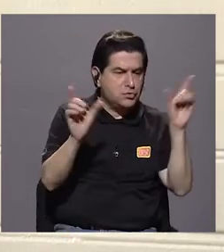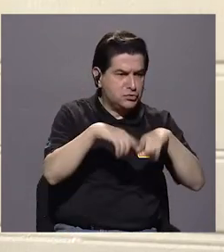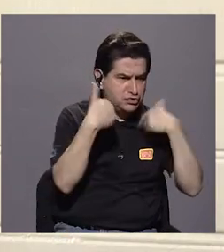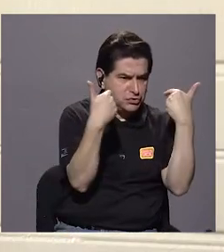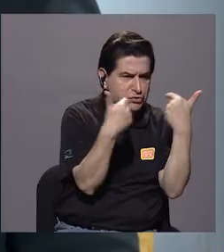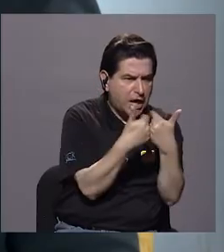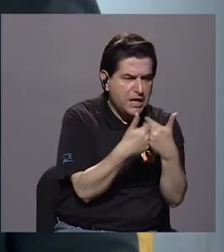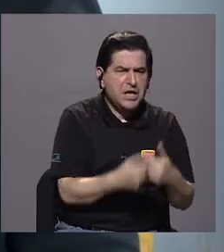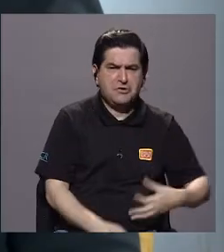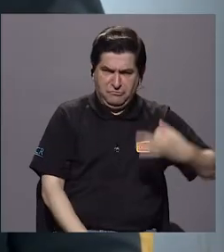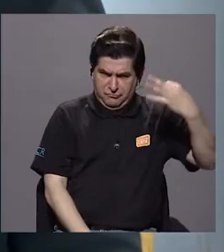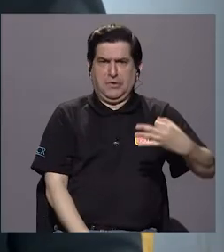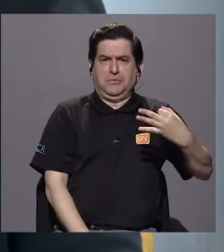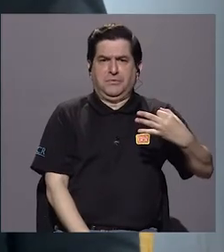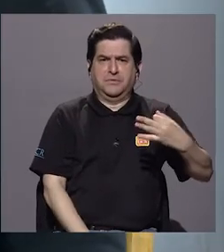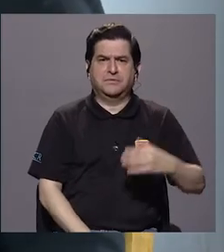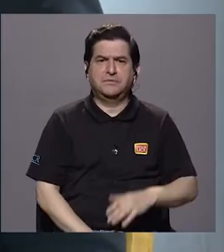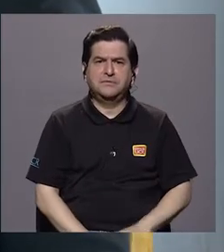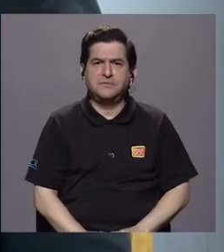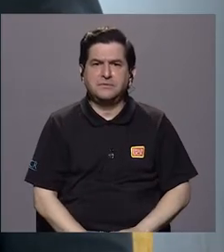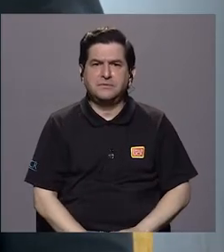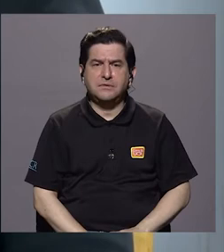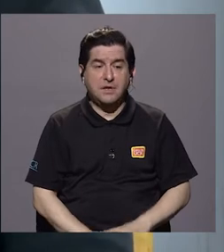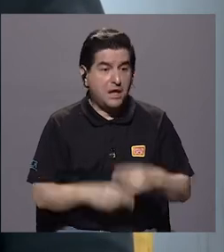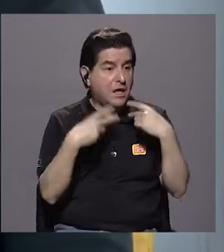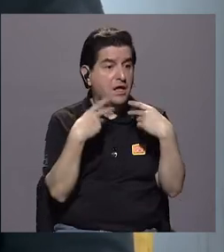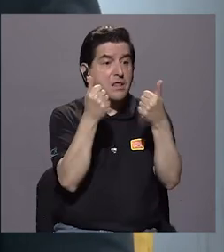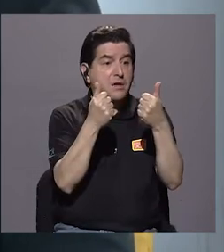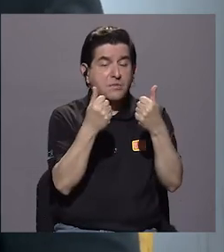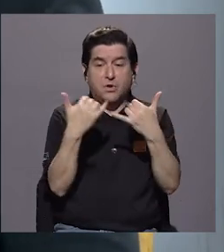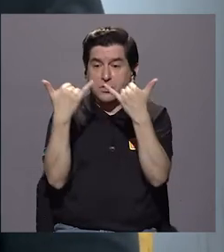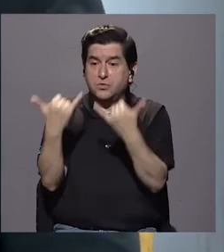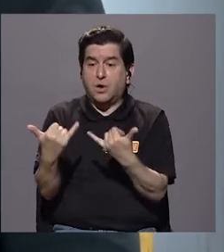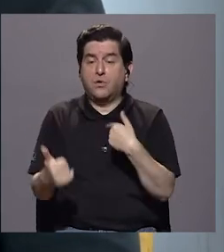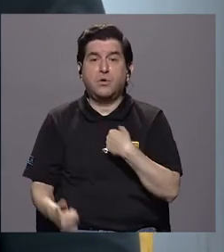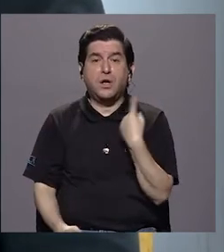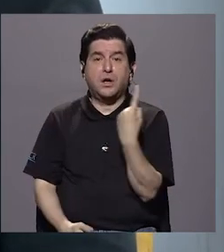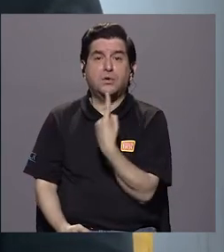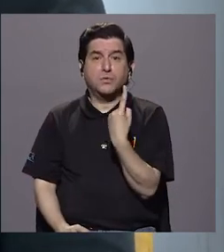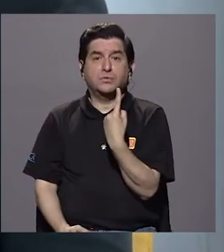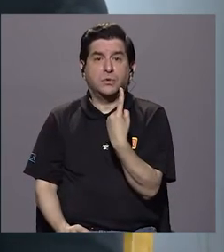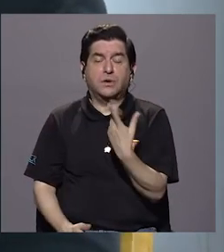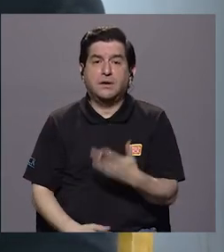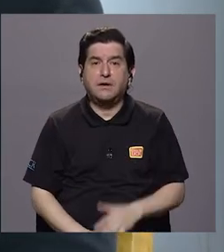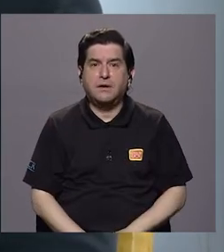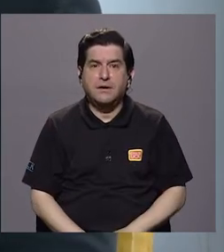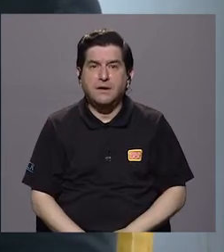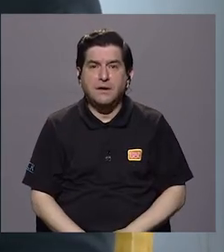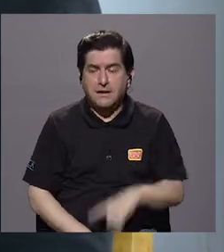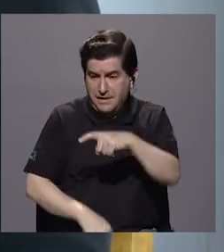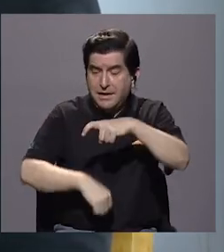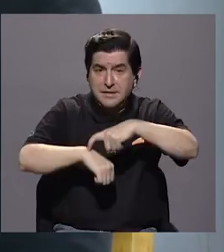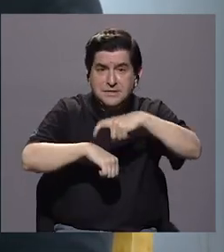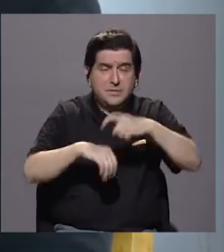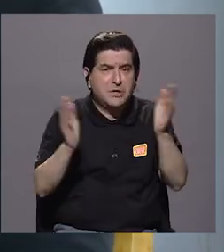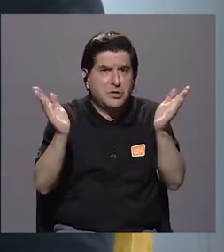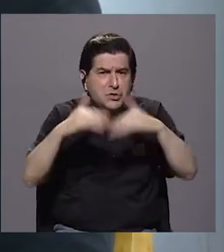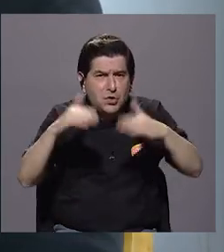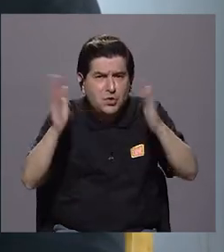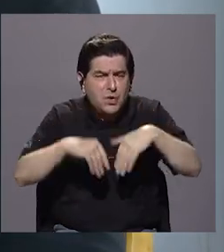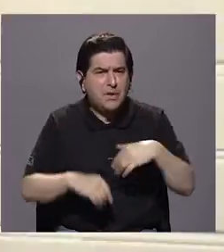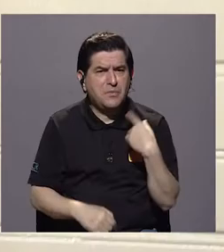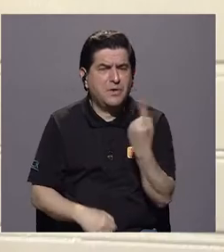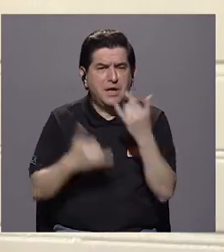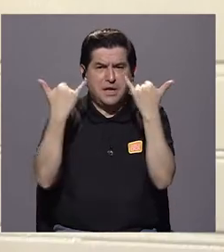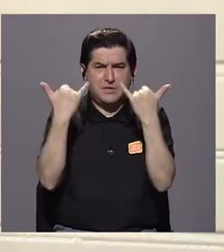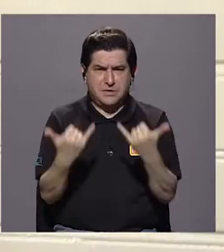tan consolidada, de un pronto a otro, y quedarme solita. Que cuando eso todavía no habían tantos solistas como